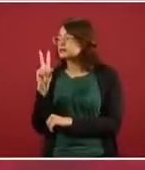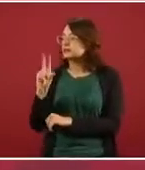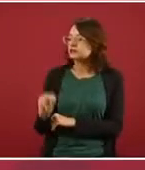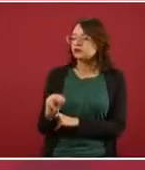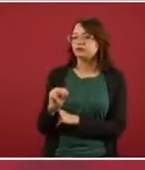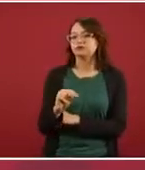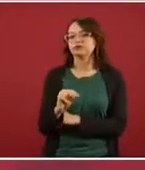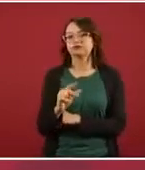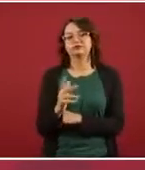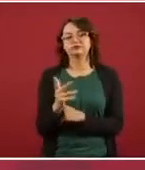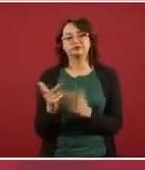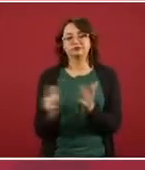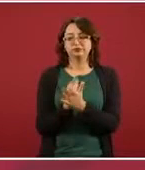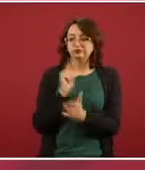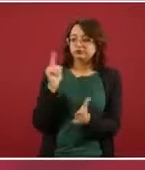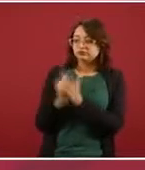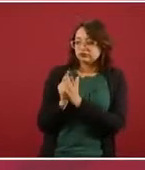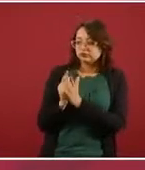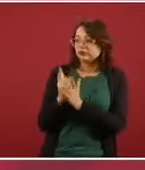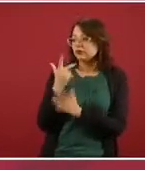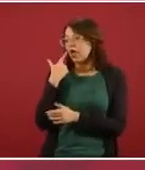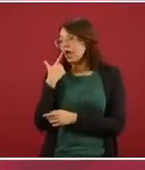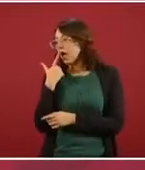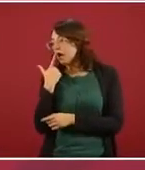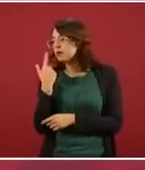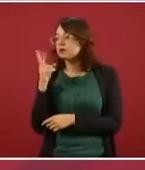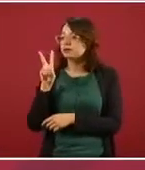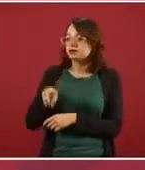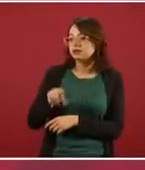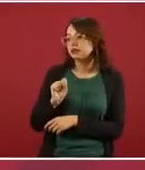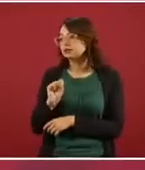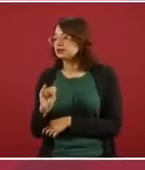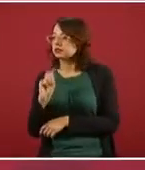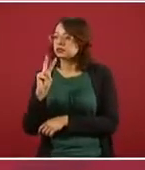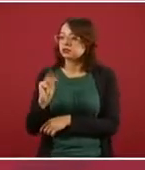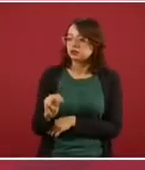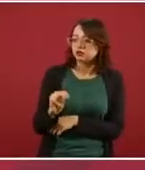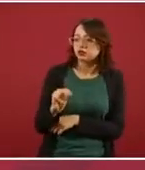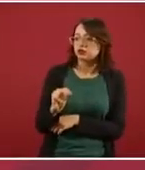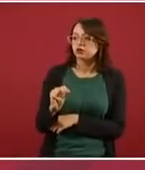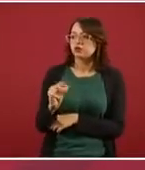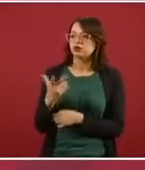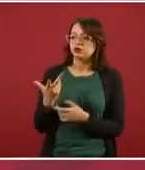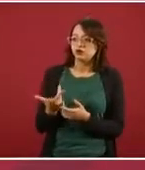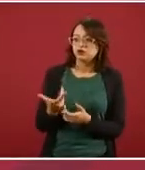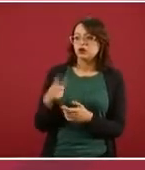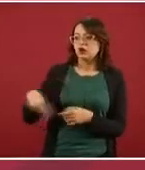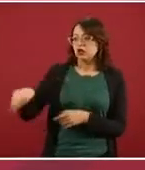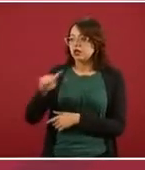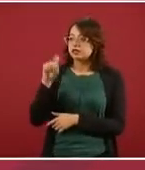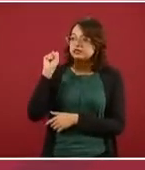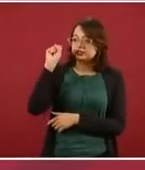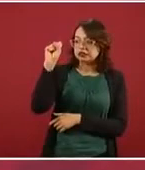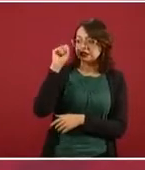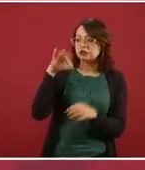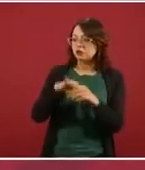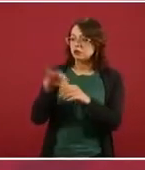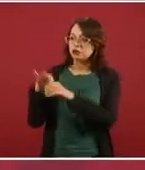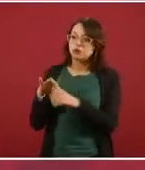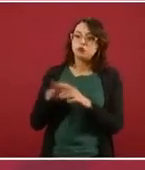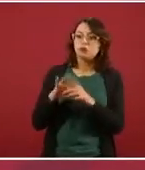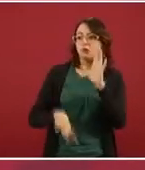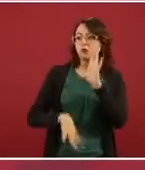lo establecido por la ley, si realmente se llevó a cabo la elección de manera democrática.